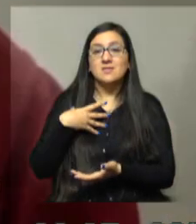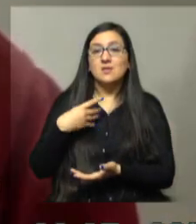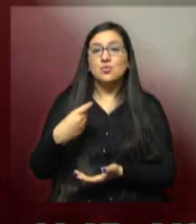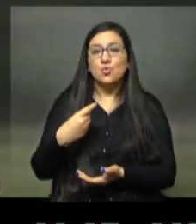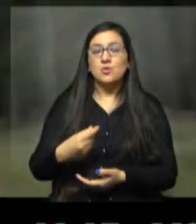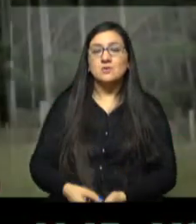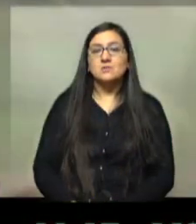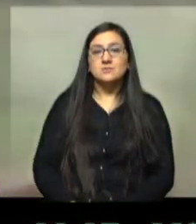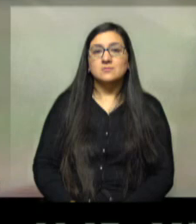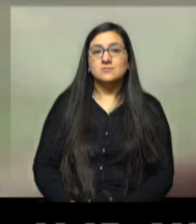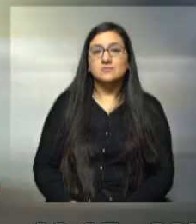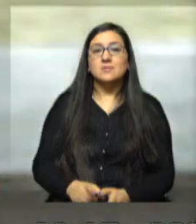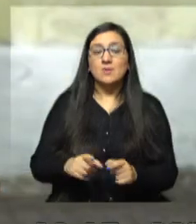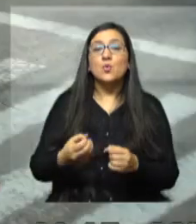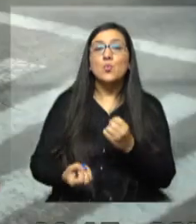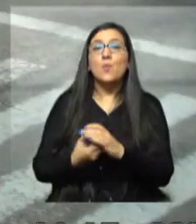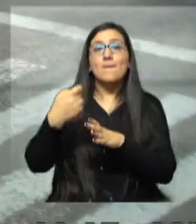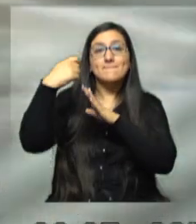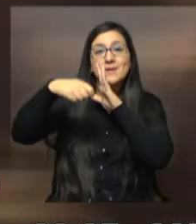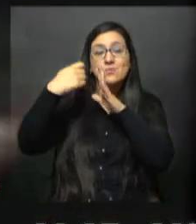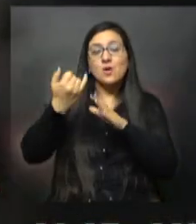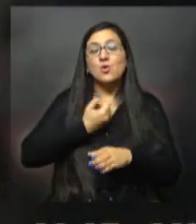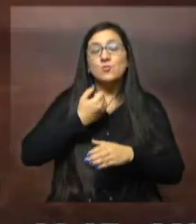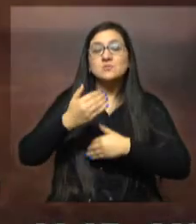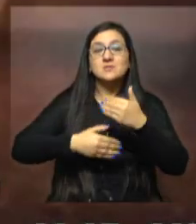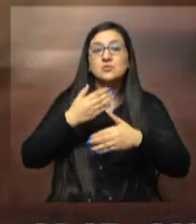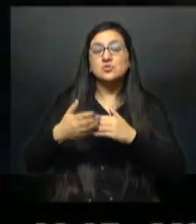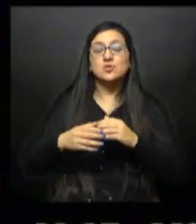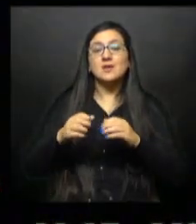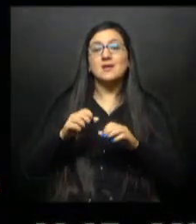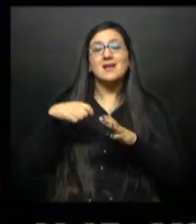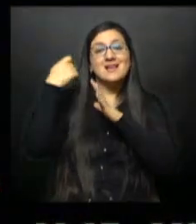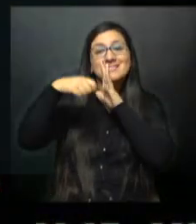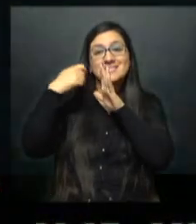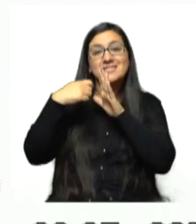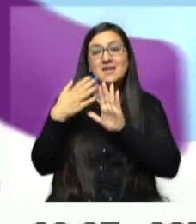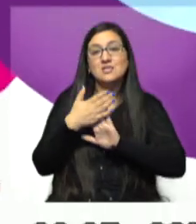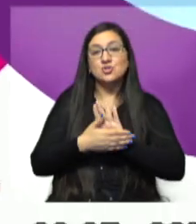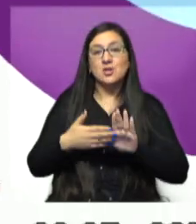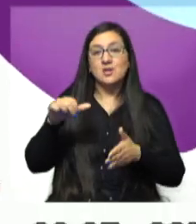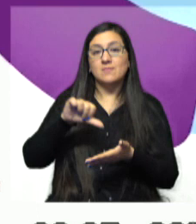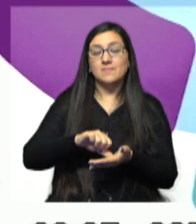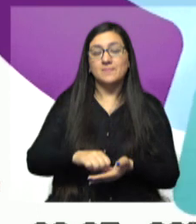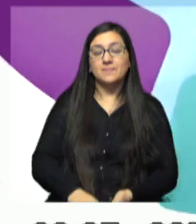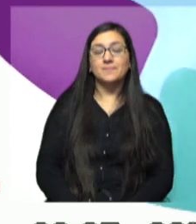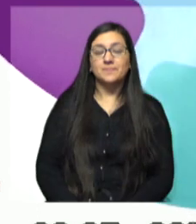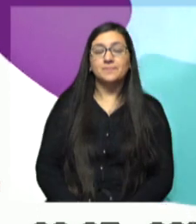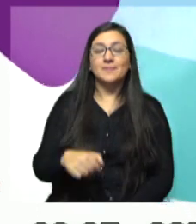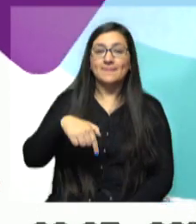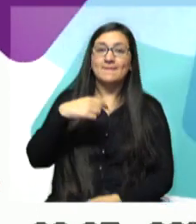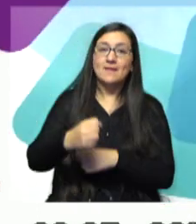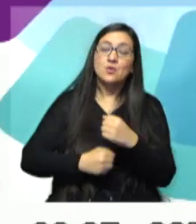nuevos títulos que se están presentando? ¿Cómo se está desarrollando el cine nacional aquí en el país? Mirá, este año en